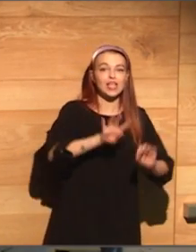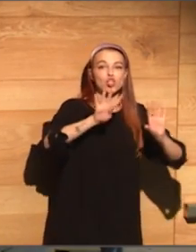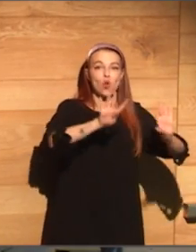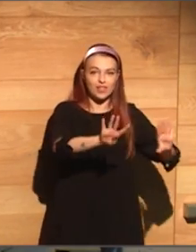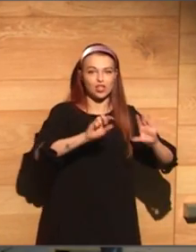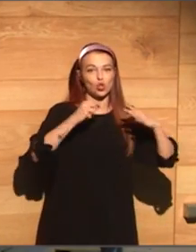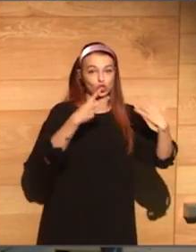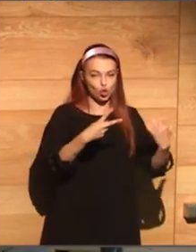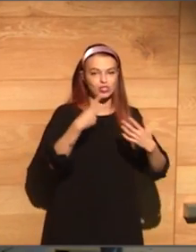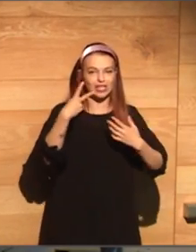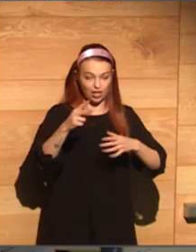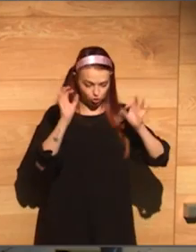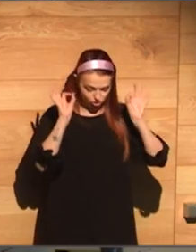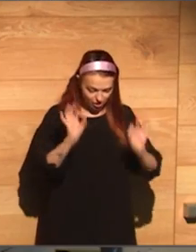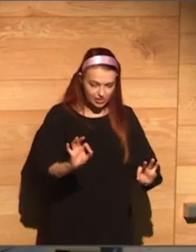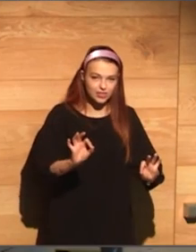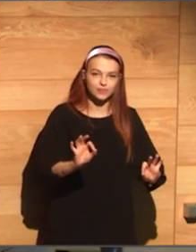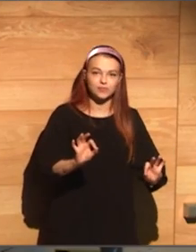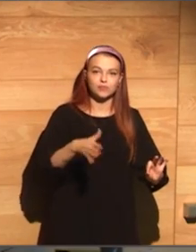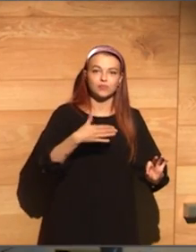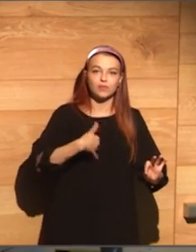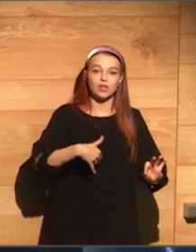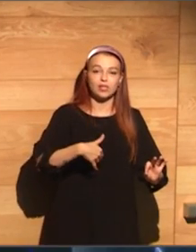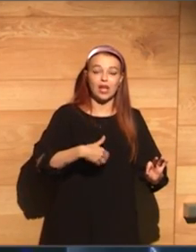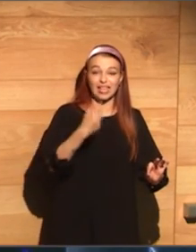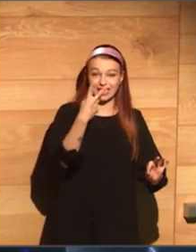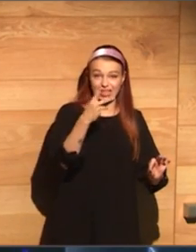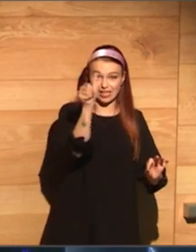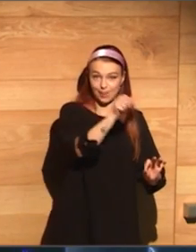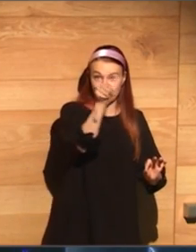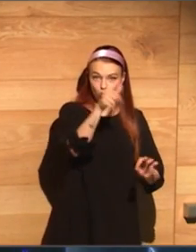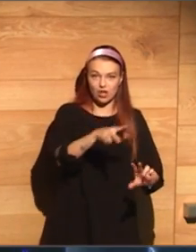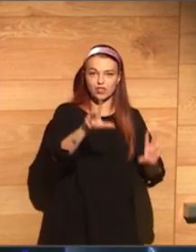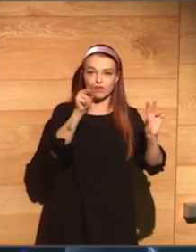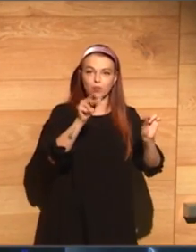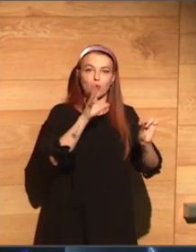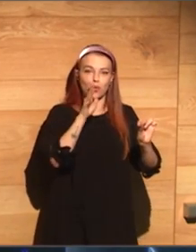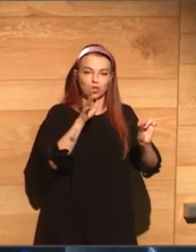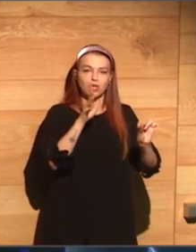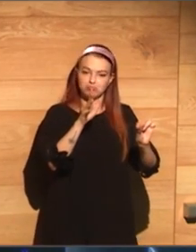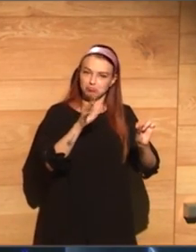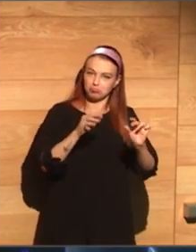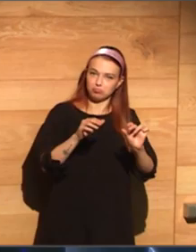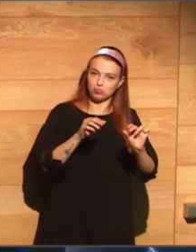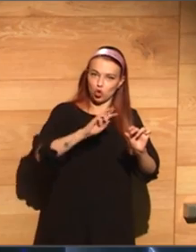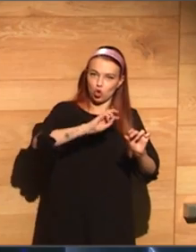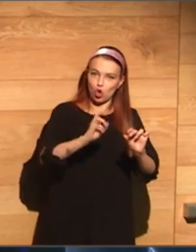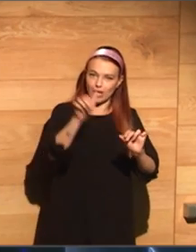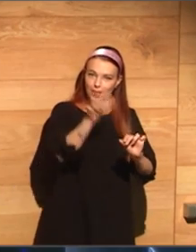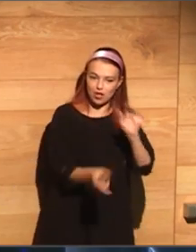1982, efectivamente, cierran la trilogía, no por falta de ganas de continuarla.